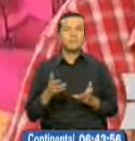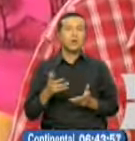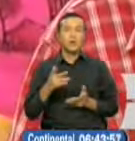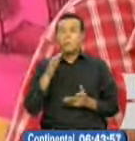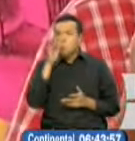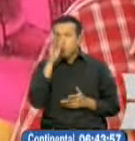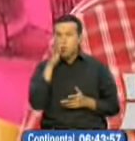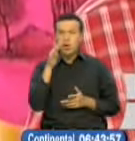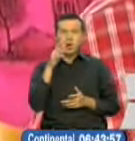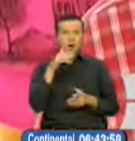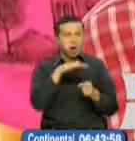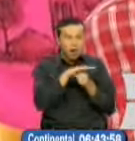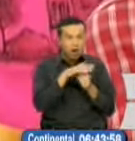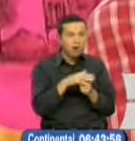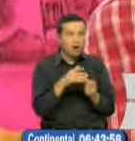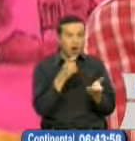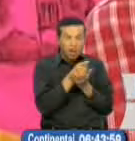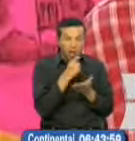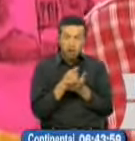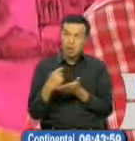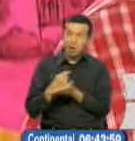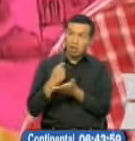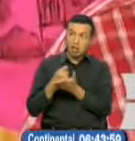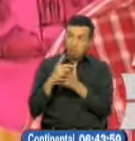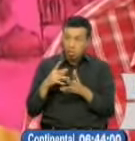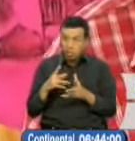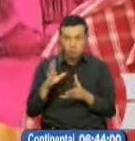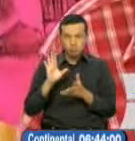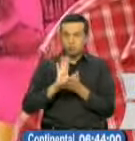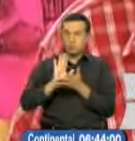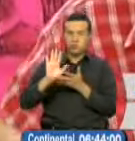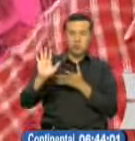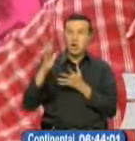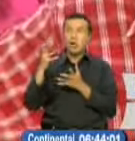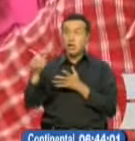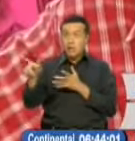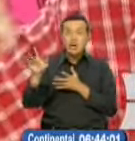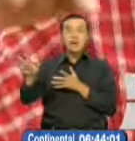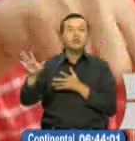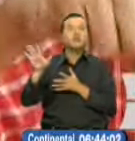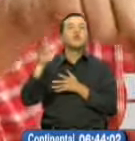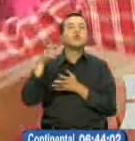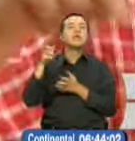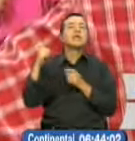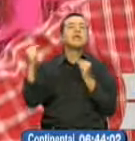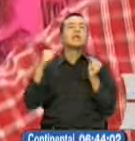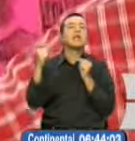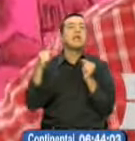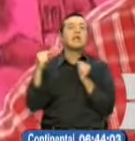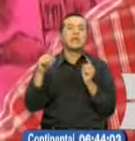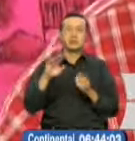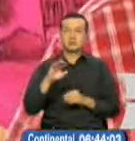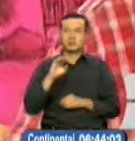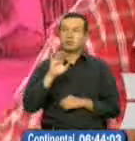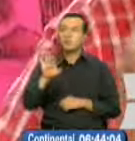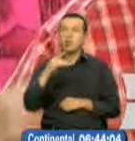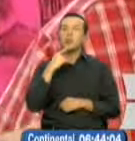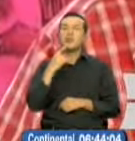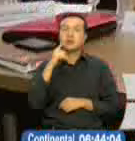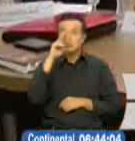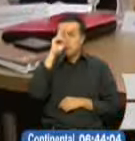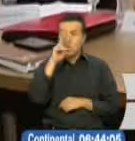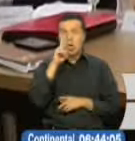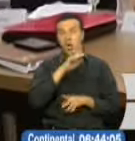en la provocación de la derecha, para llevarnos a un escenario de enfrentamientos, para luego justificar que Ecuador se va a convertir en una Venezuela.